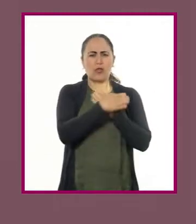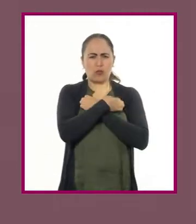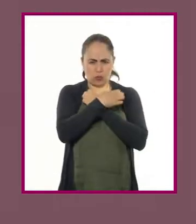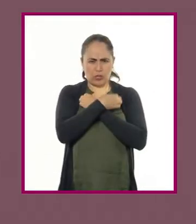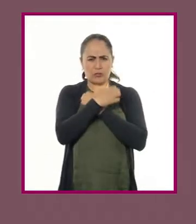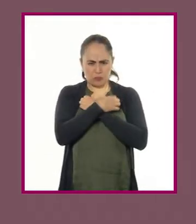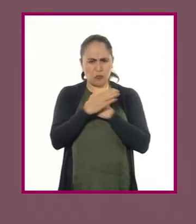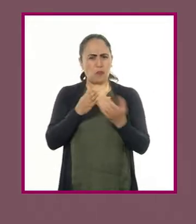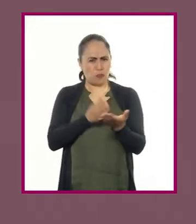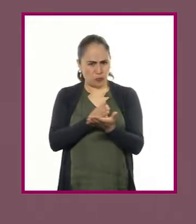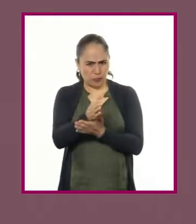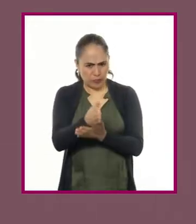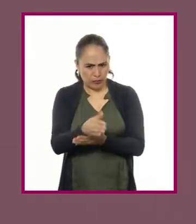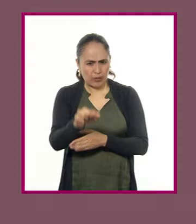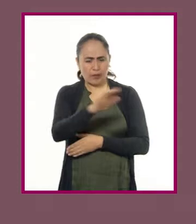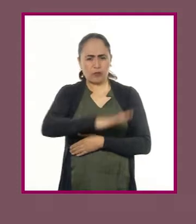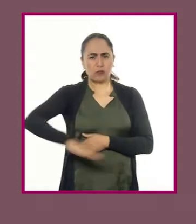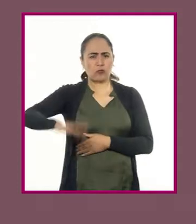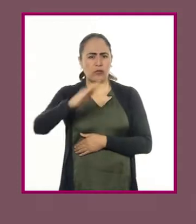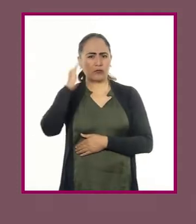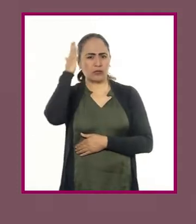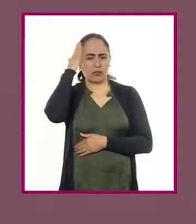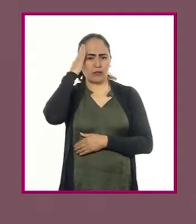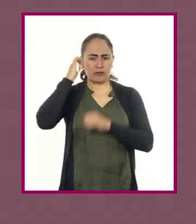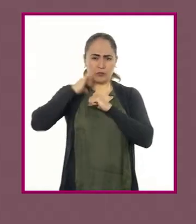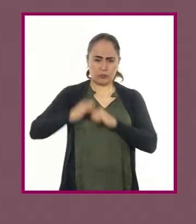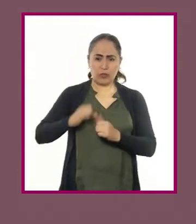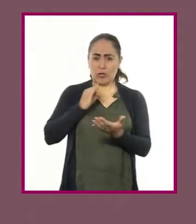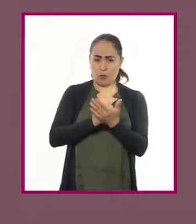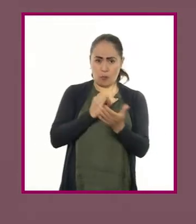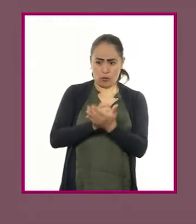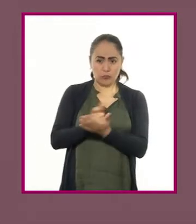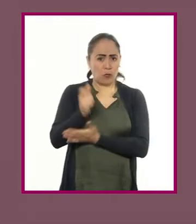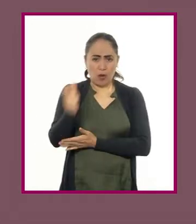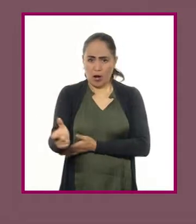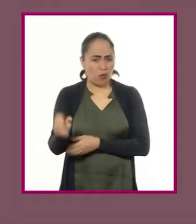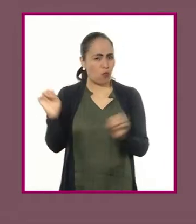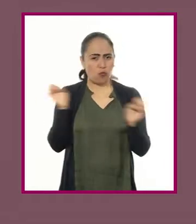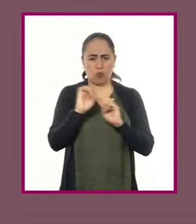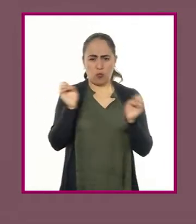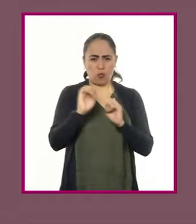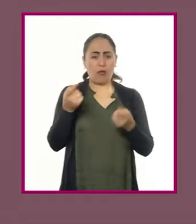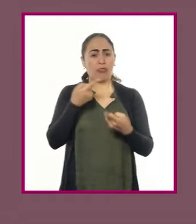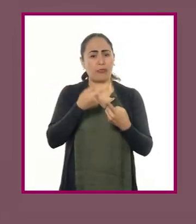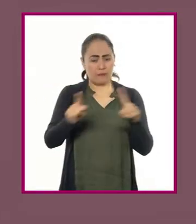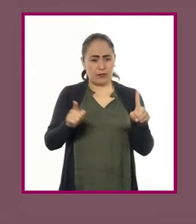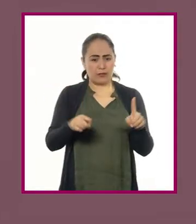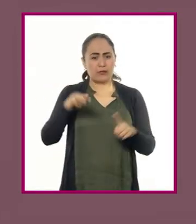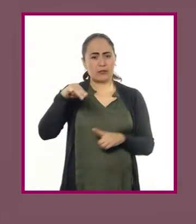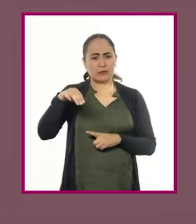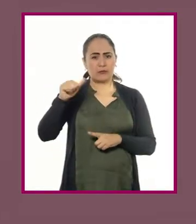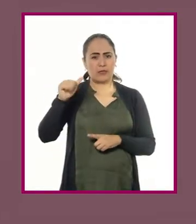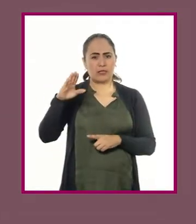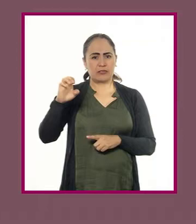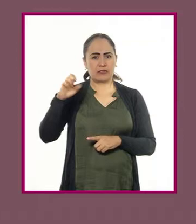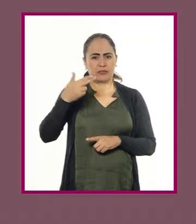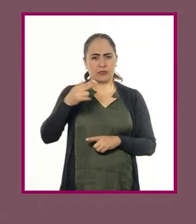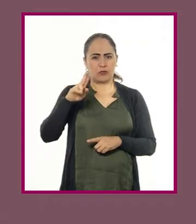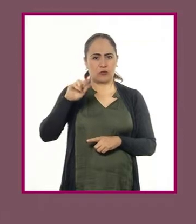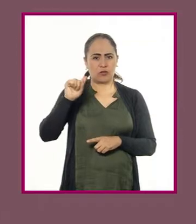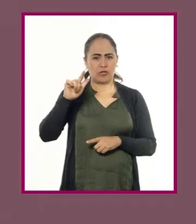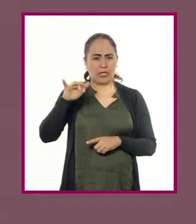como caciques y quedaron exentos del pago de tributo. En cambio, los macehuales, que eran